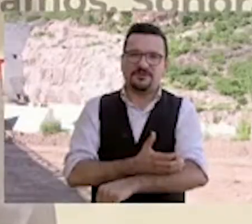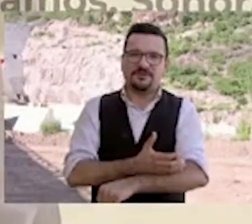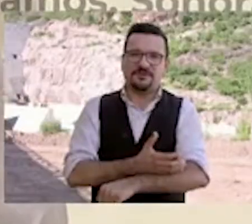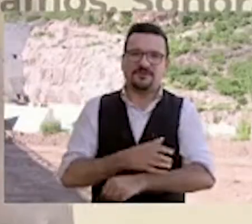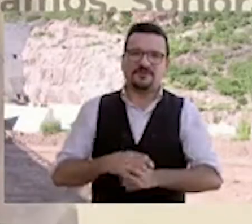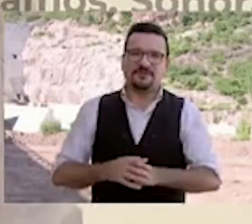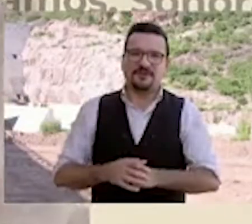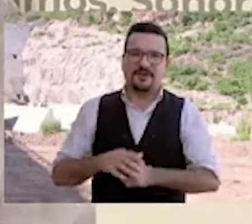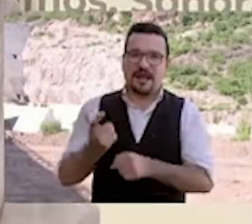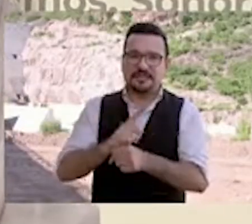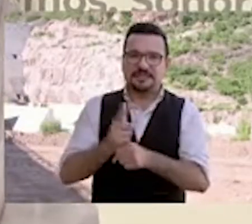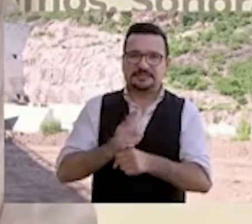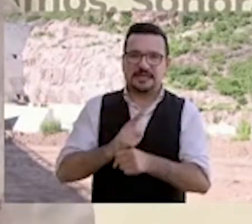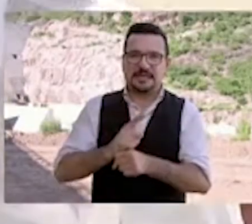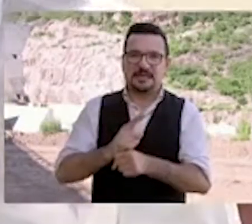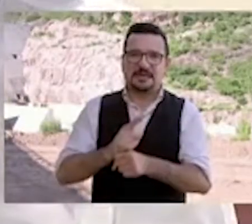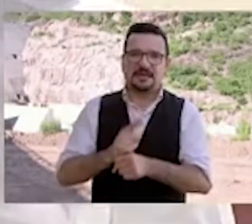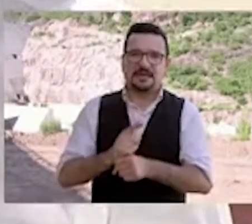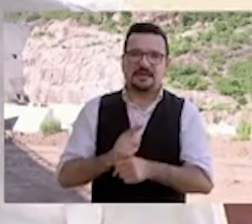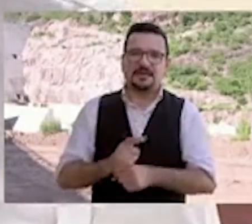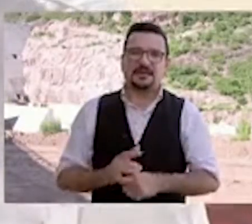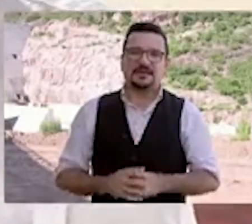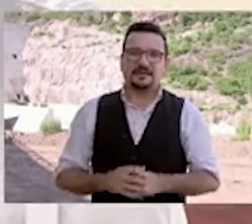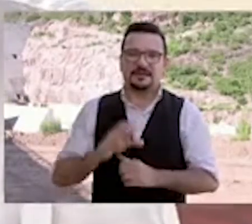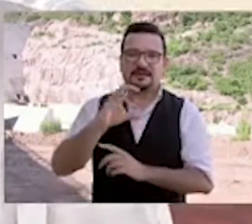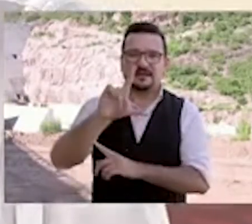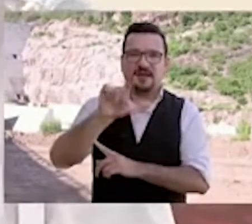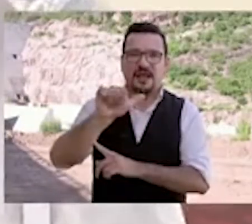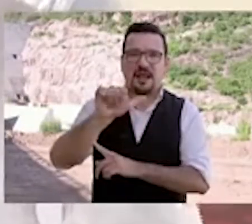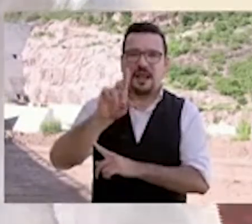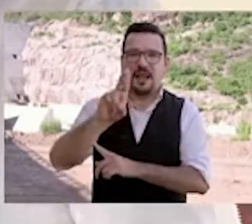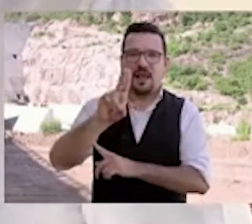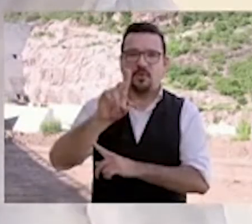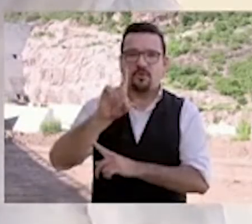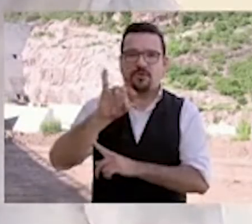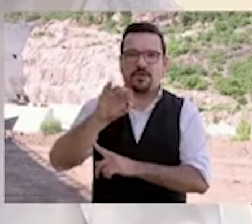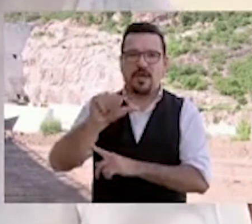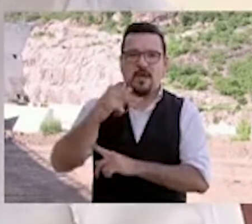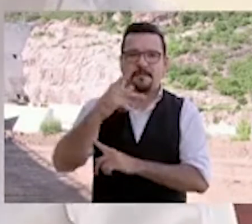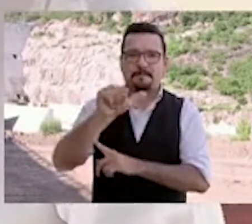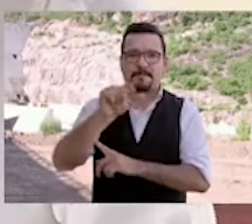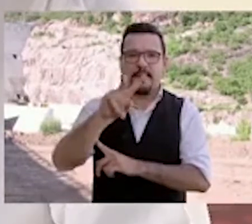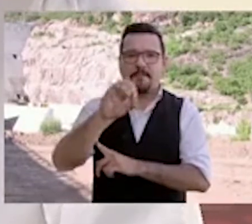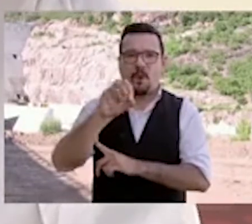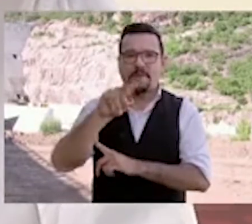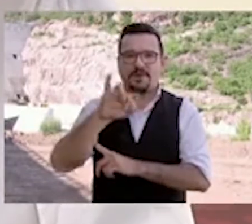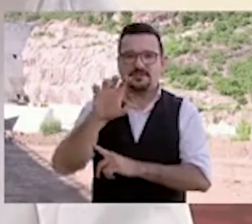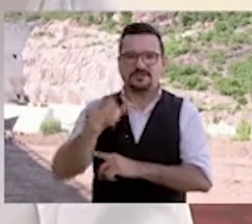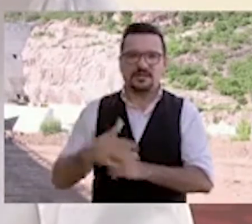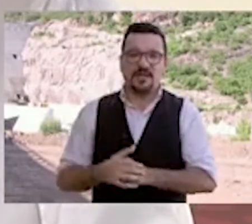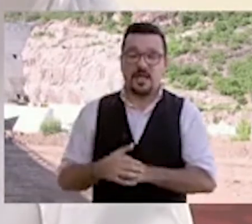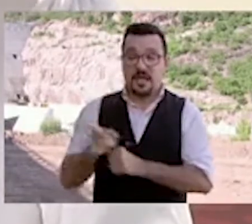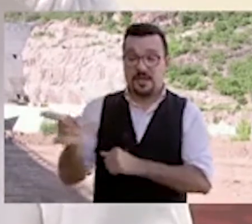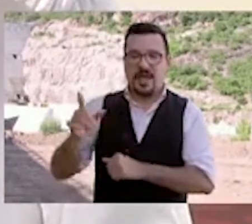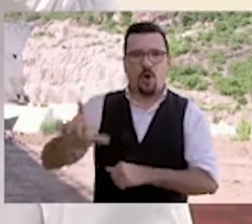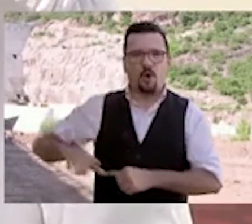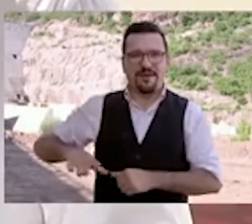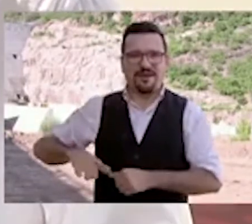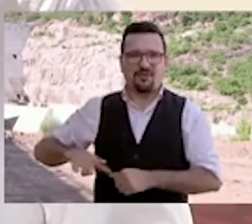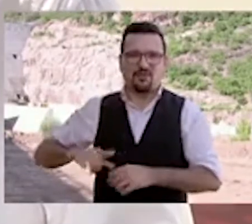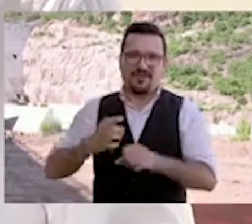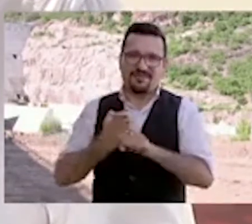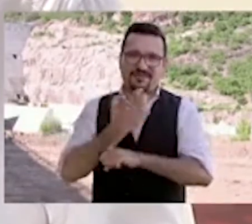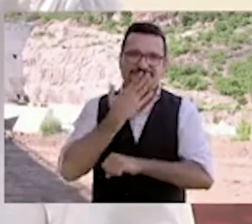También durante la inauguración, Andrés Manuel López Obrador recordó que este jueves estará reuniéndose con integrantes de la tribu Yaqui para